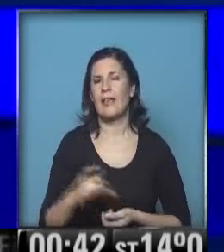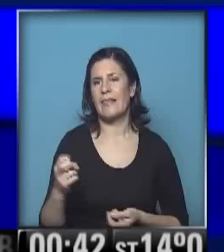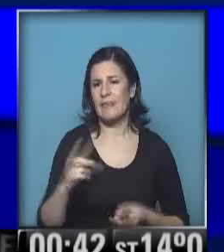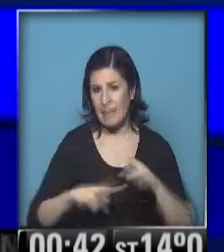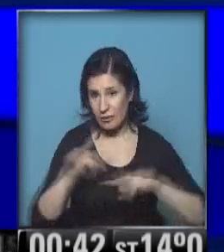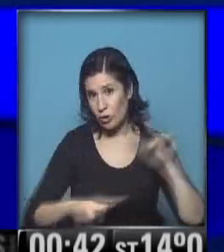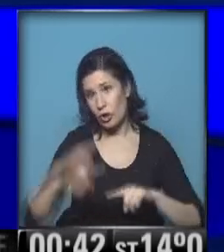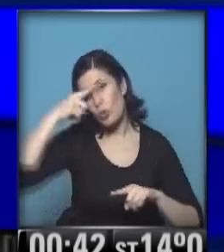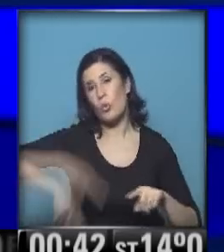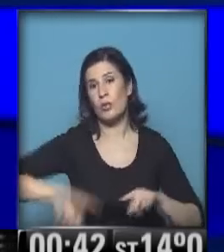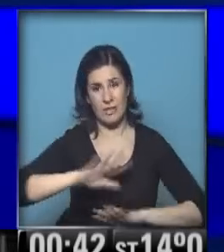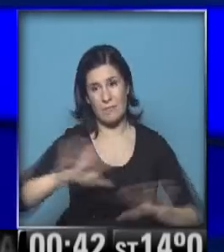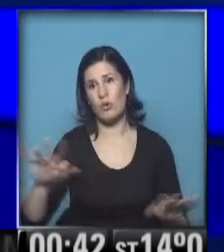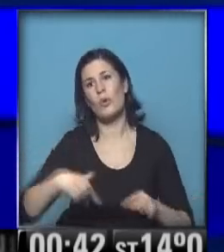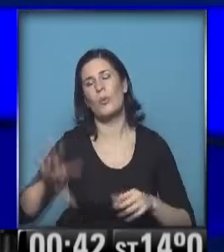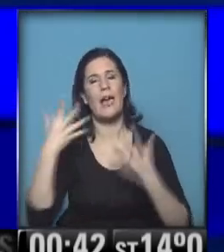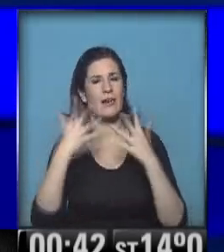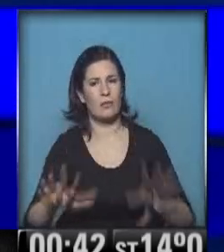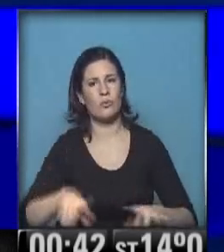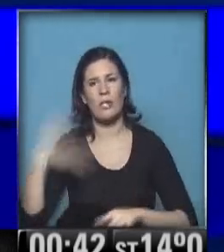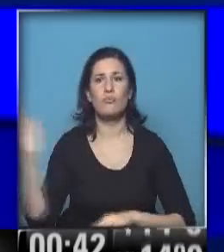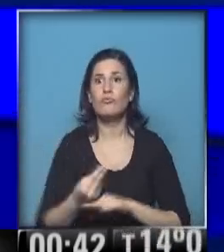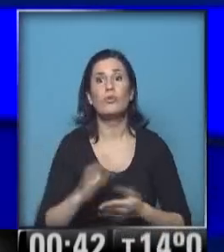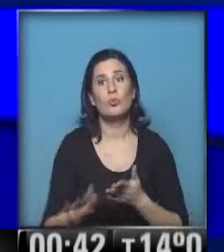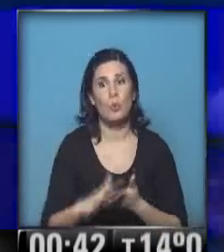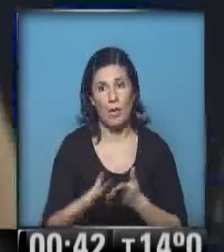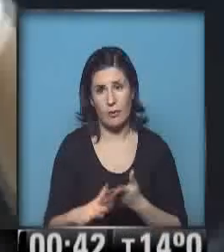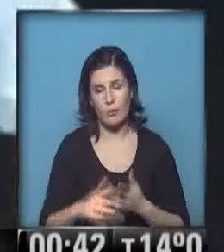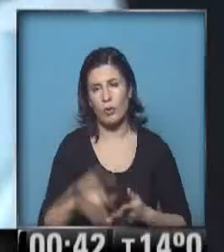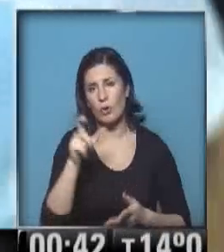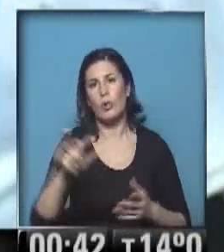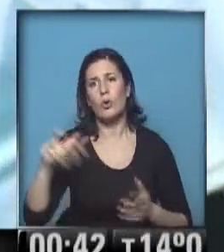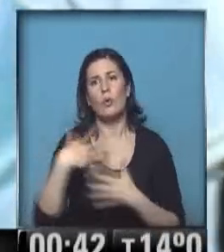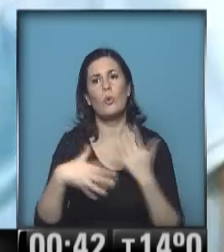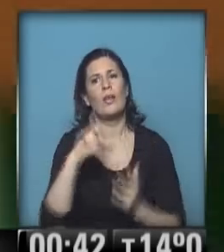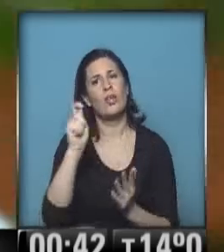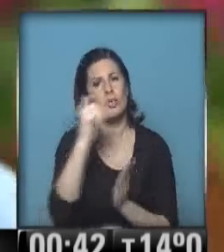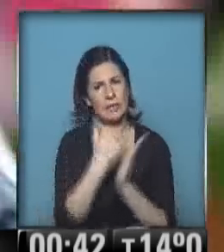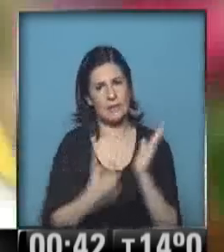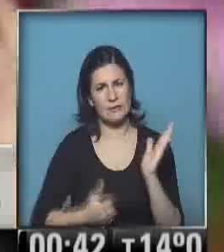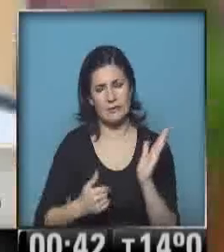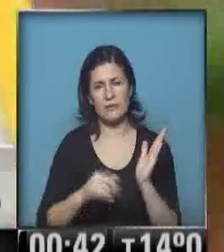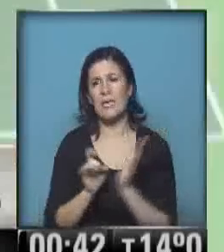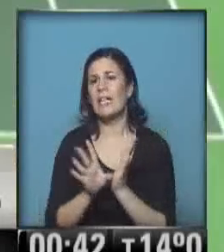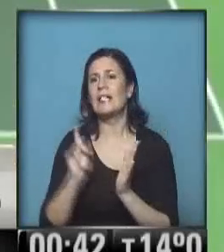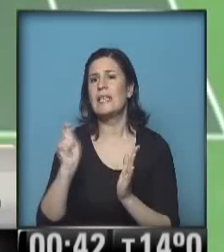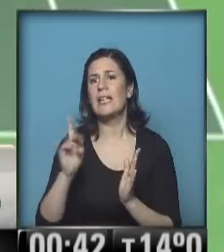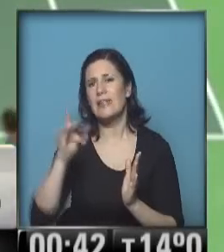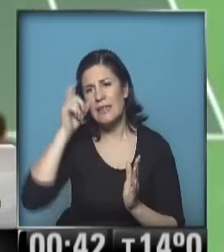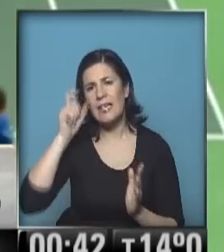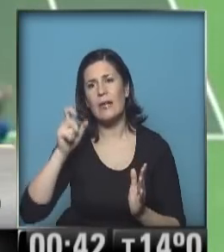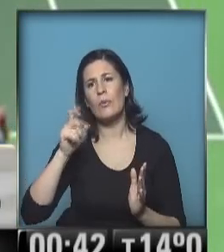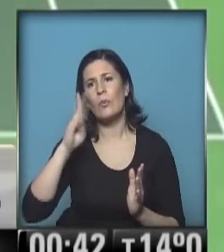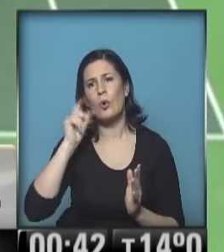su contrato y le dejará paso a otra persona. El que ha quedado afuera de esa lista, el recortado, es Federico Del Bonis, un chico que ha tenido un